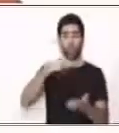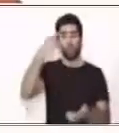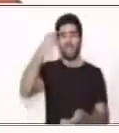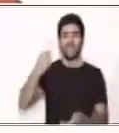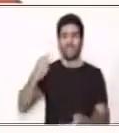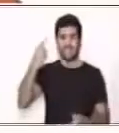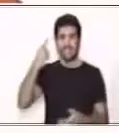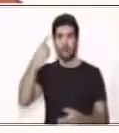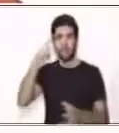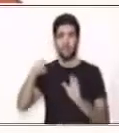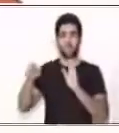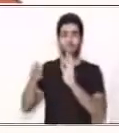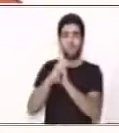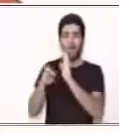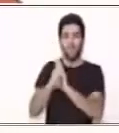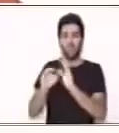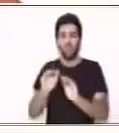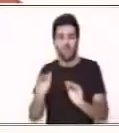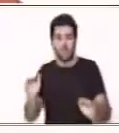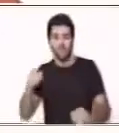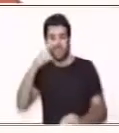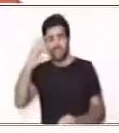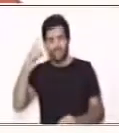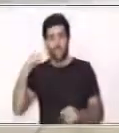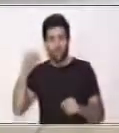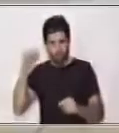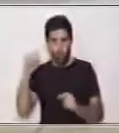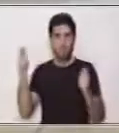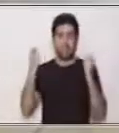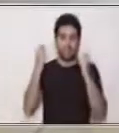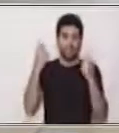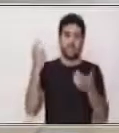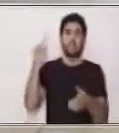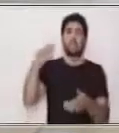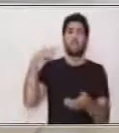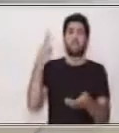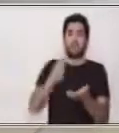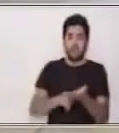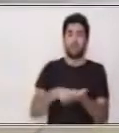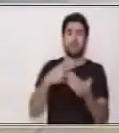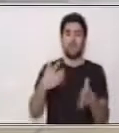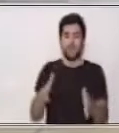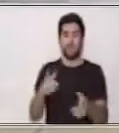Mundial contra el Trabajo Infantil. Y algo bien importante, te recomendamos